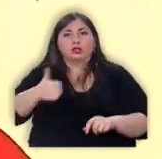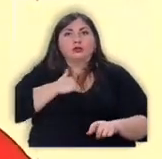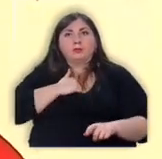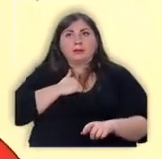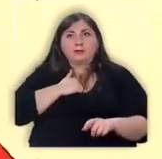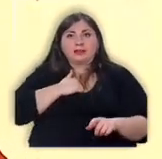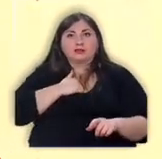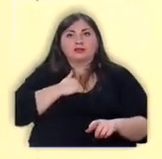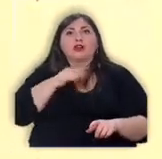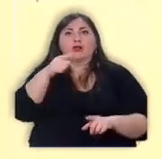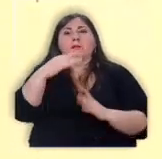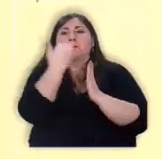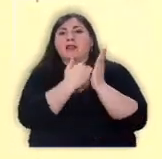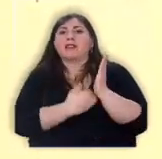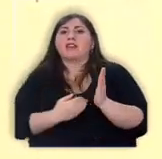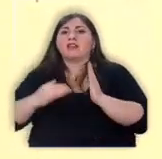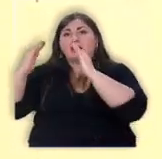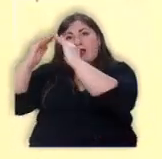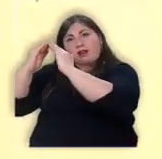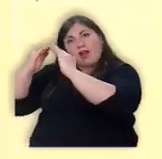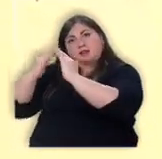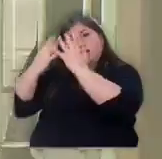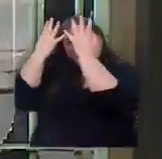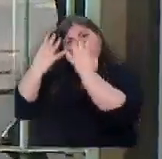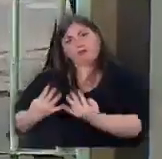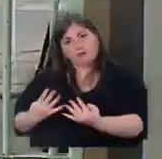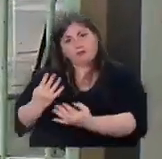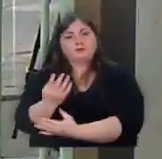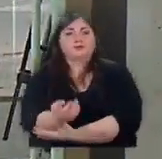de esta medida de arresto domiciliario.